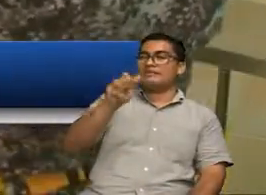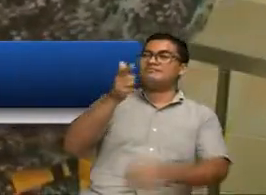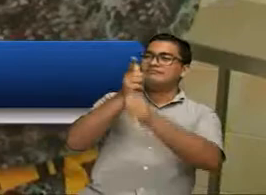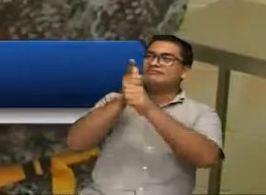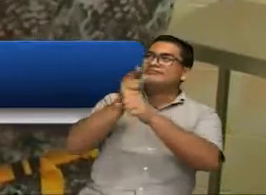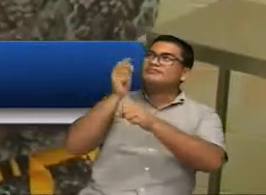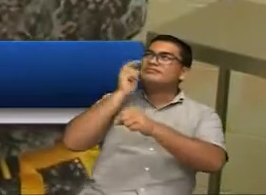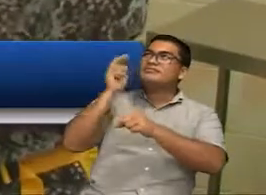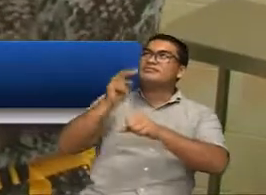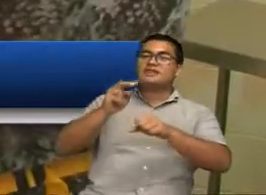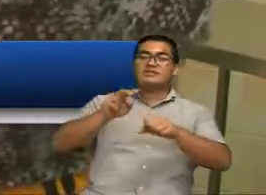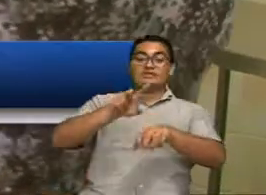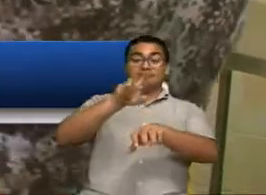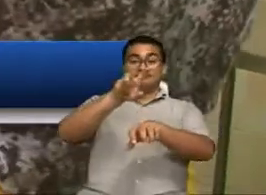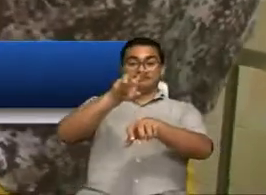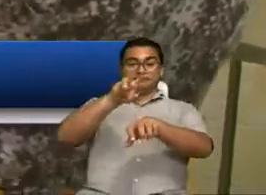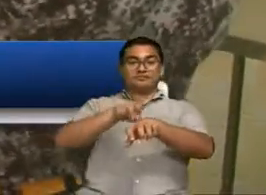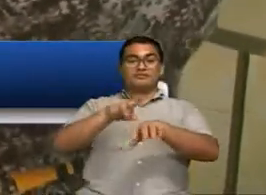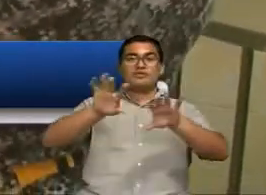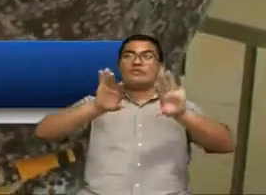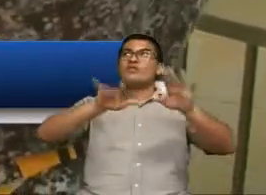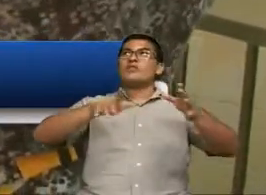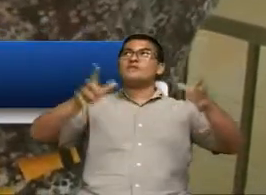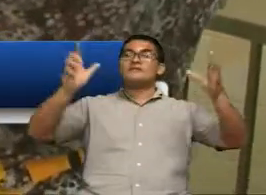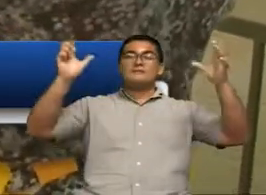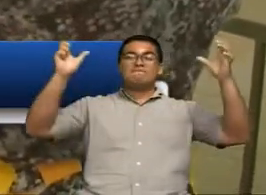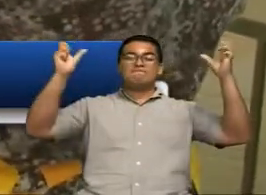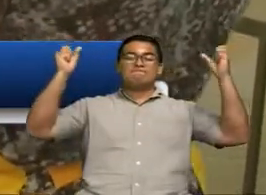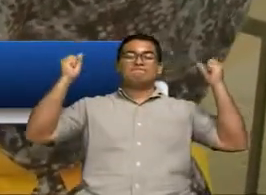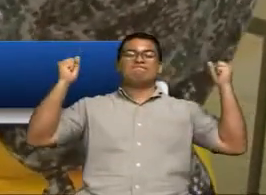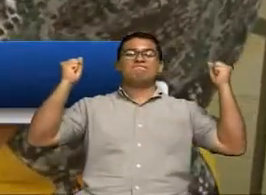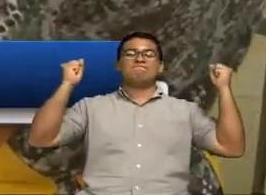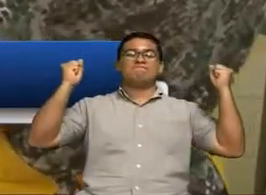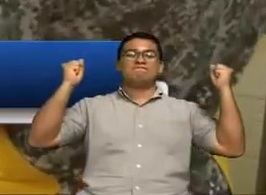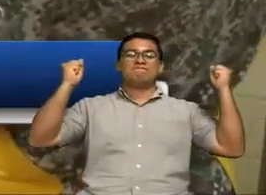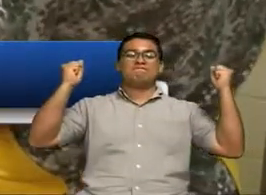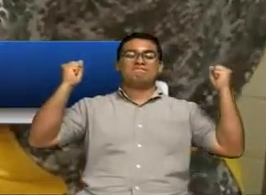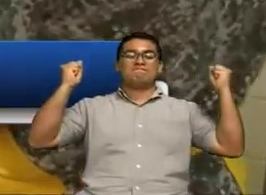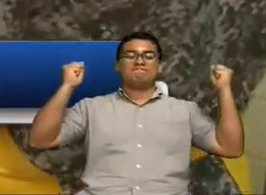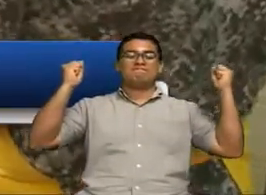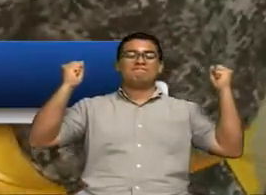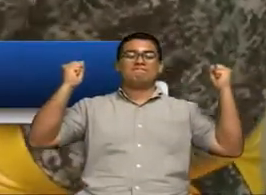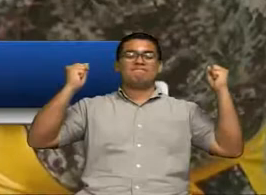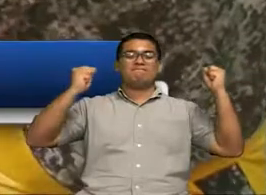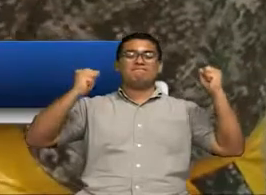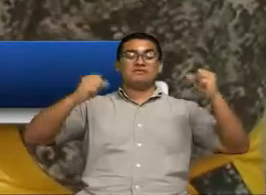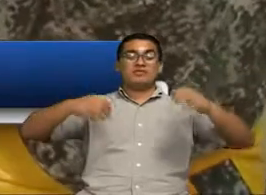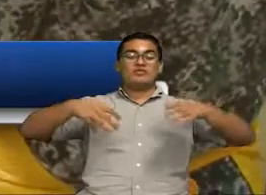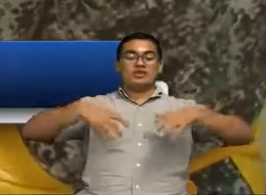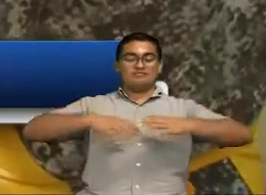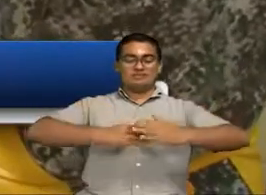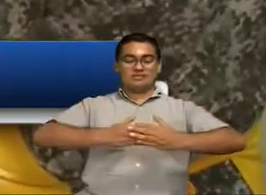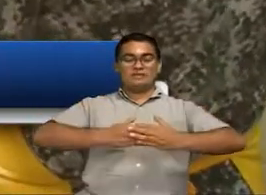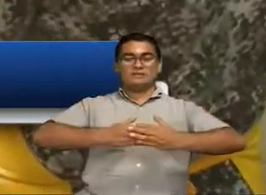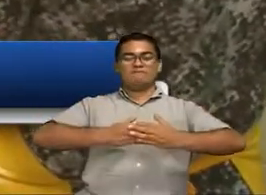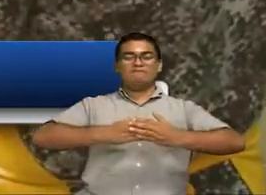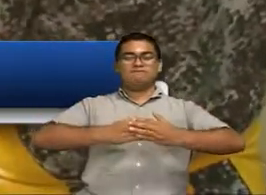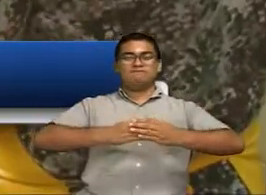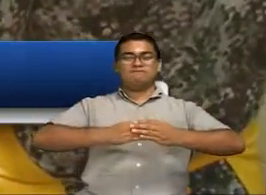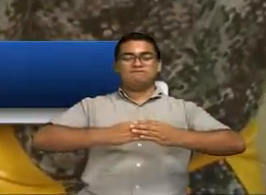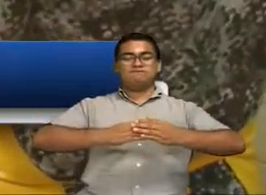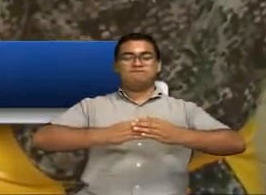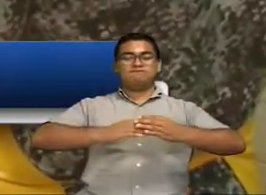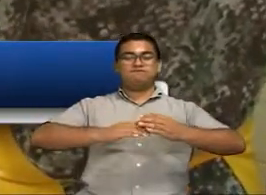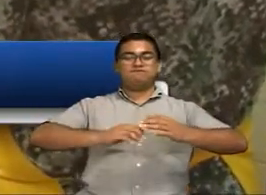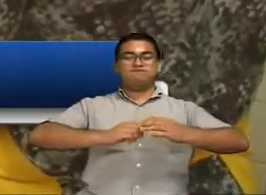empieza horizontal y ella se sujeta de las cuerdas para que la presión intraabdominal aumente y ella pueda, que el pujo sea